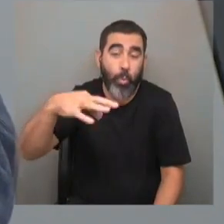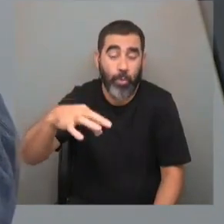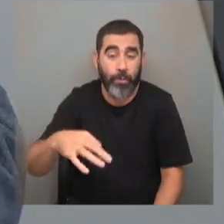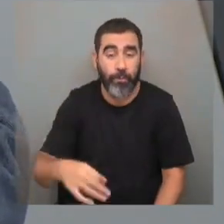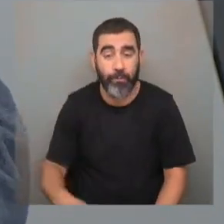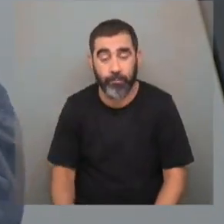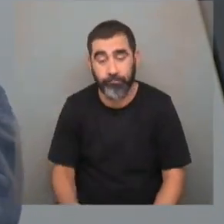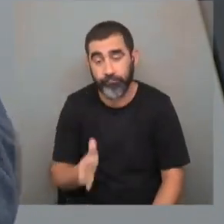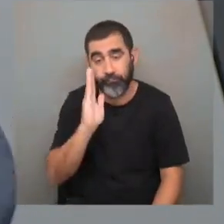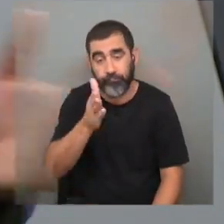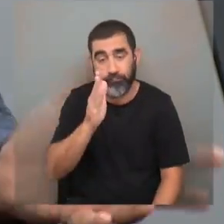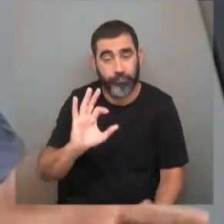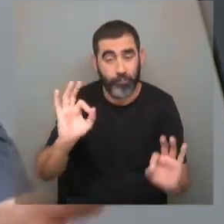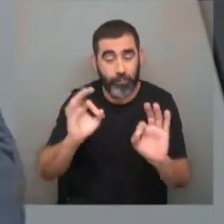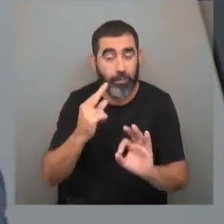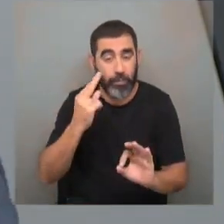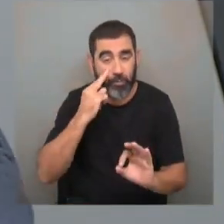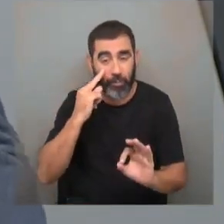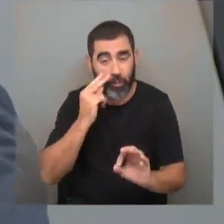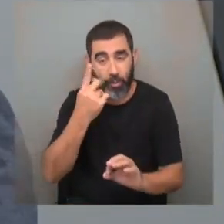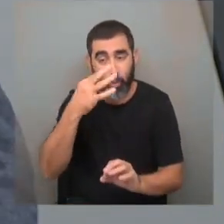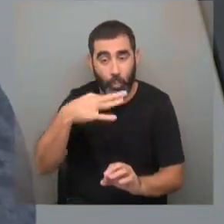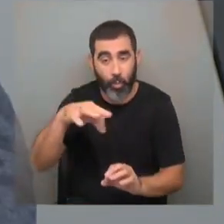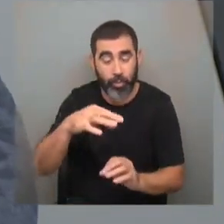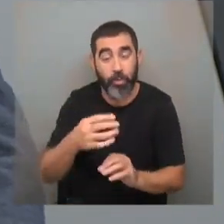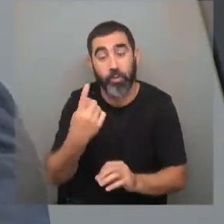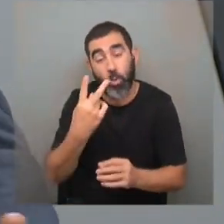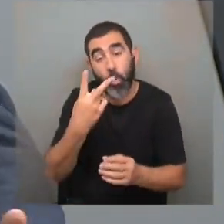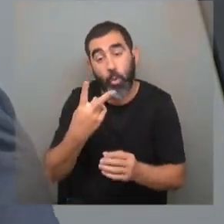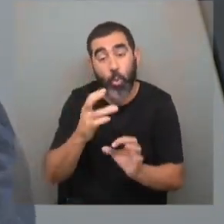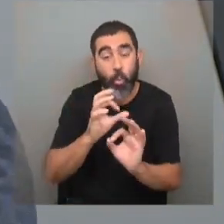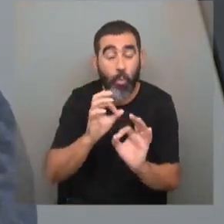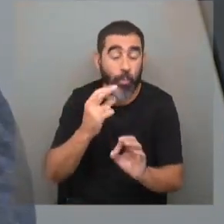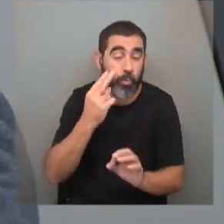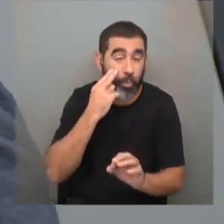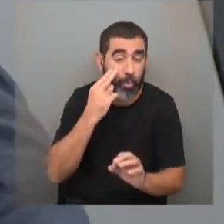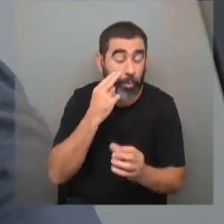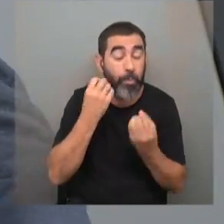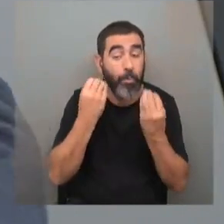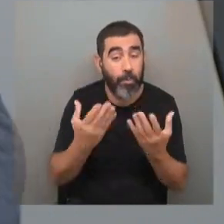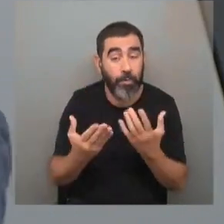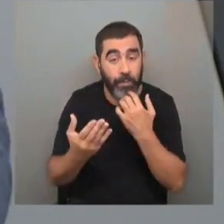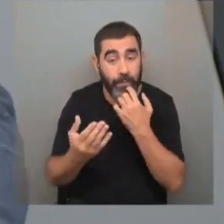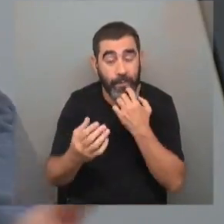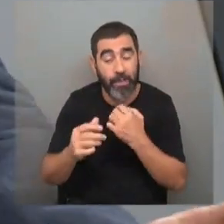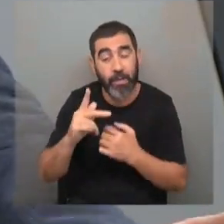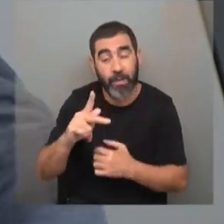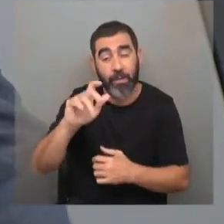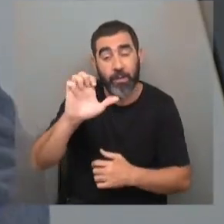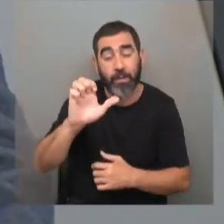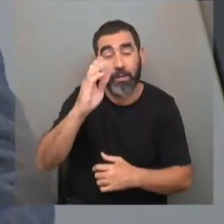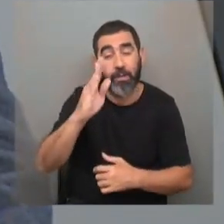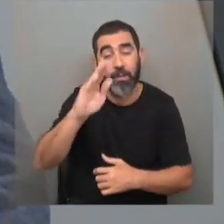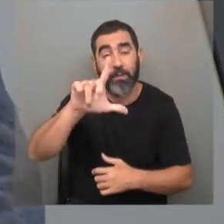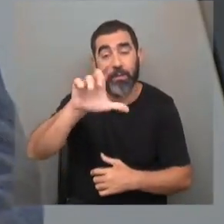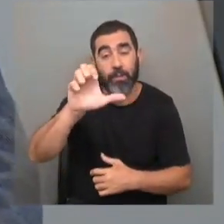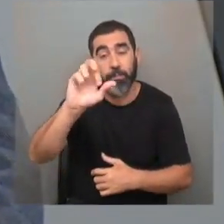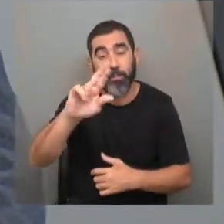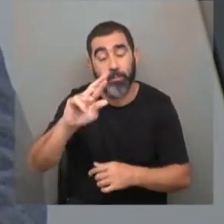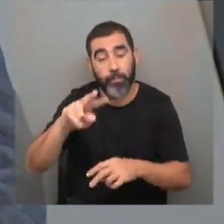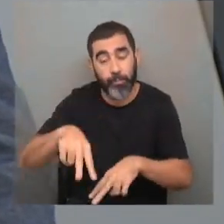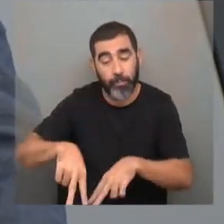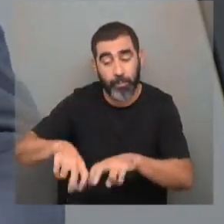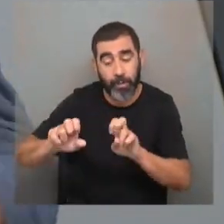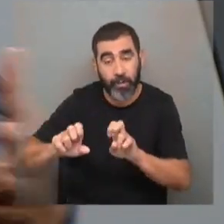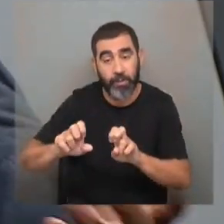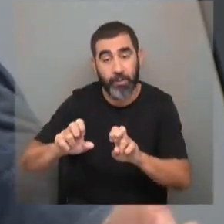rectilíneo uniforme, claro. No habría ninguna interacción ni ningún interés. El problema de dos cuerpos fue el que estudió Kepler y resolvió Newton, y